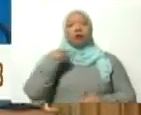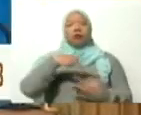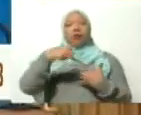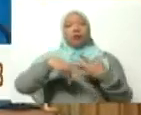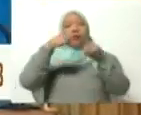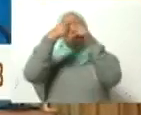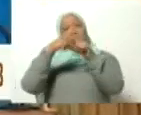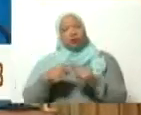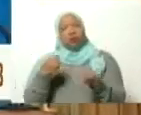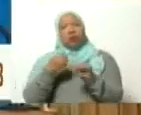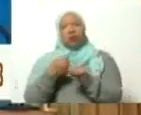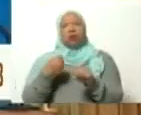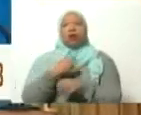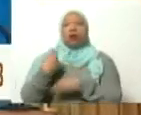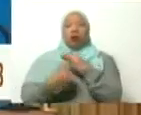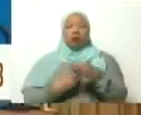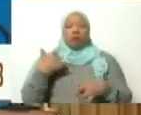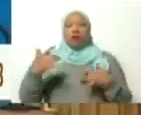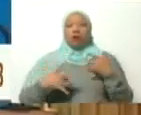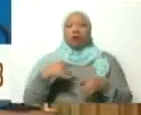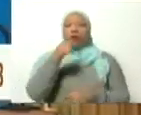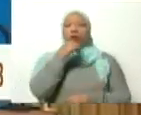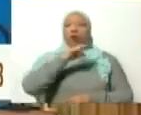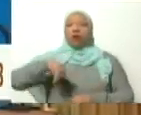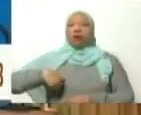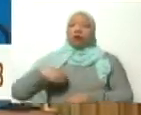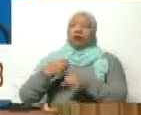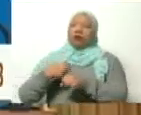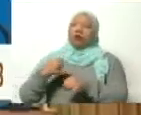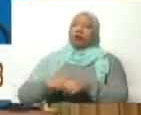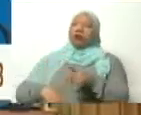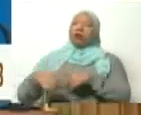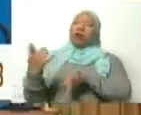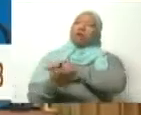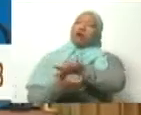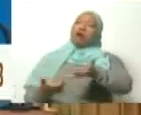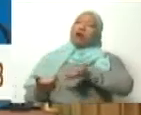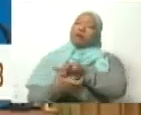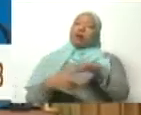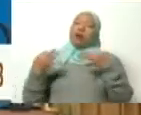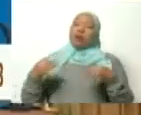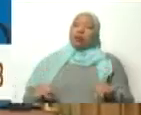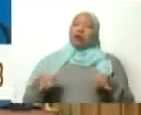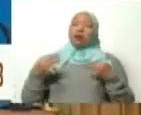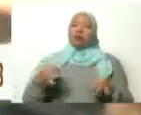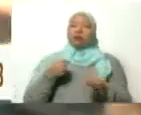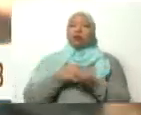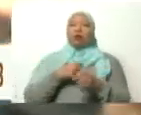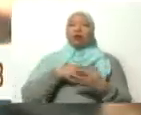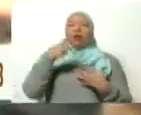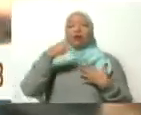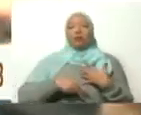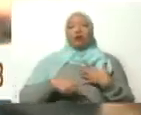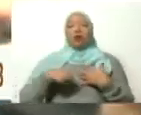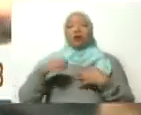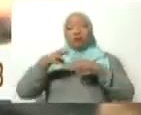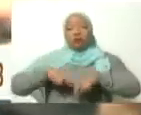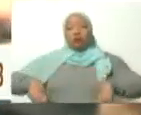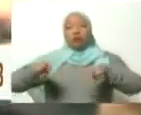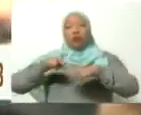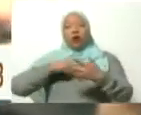presupuesto contempla la mitigación de los riesgos derivados de la crisis climática y el Plan Nacional de Mitigación